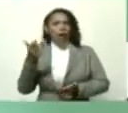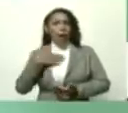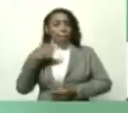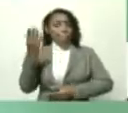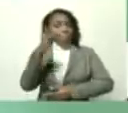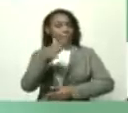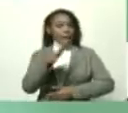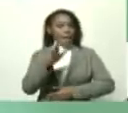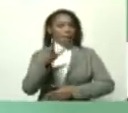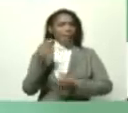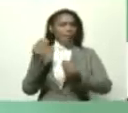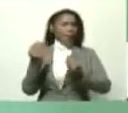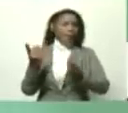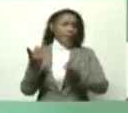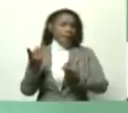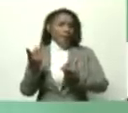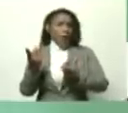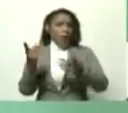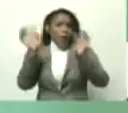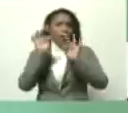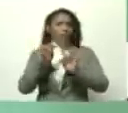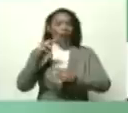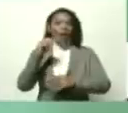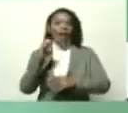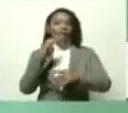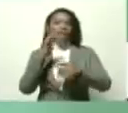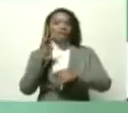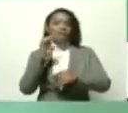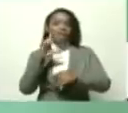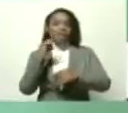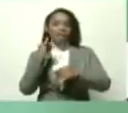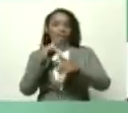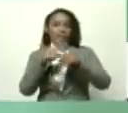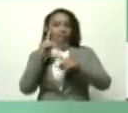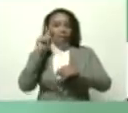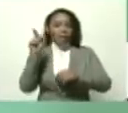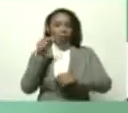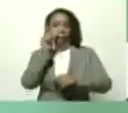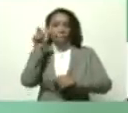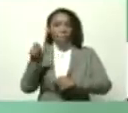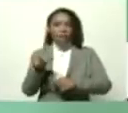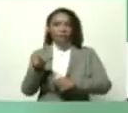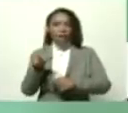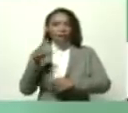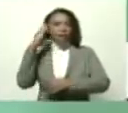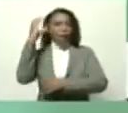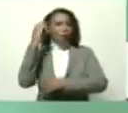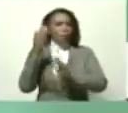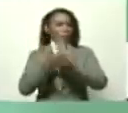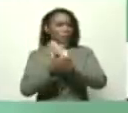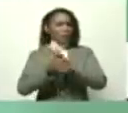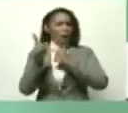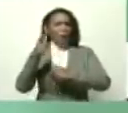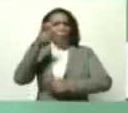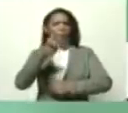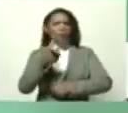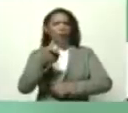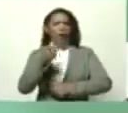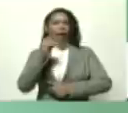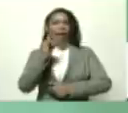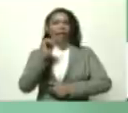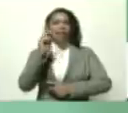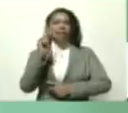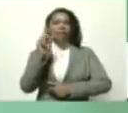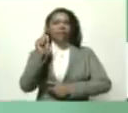mucho. ¿Han visto una serie en Netflix que se llama Juan Piz González? ¿Qué se llama? Una serie colombiana. Hay un personaje que se llama Ivánchiz.